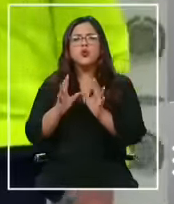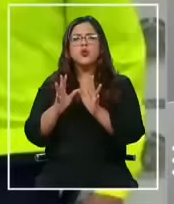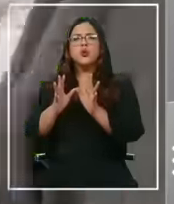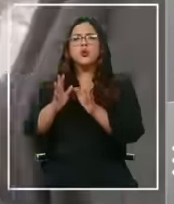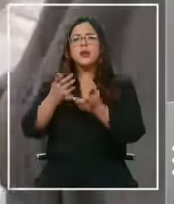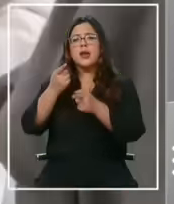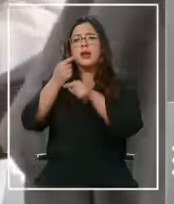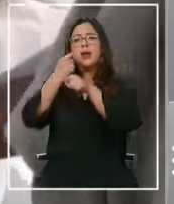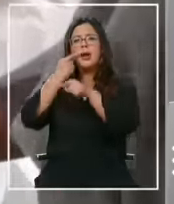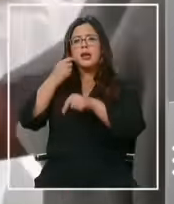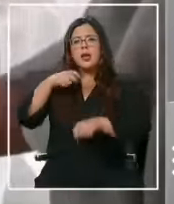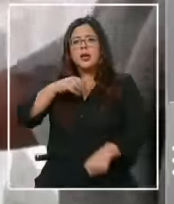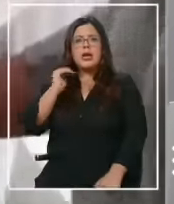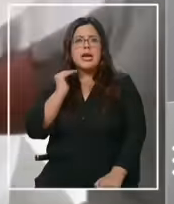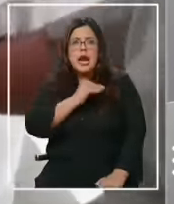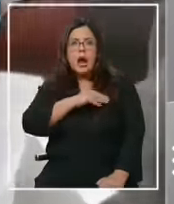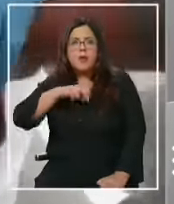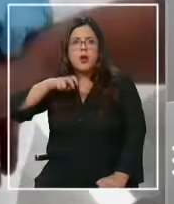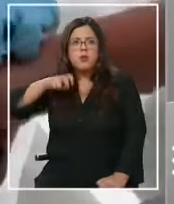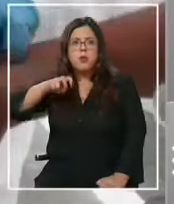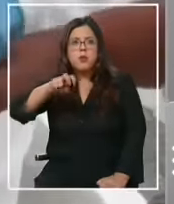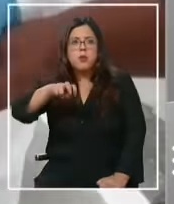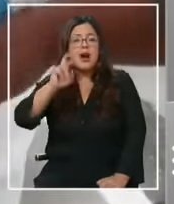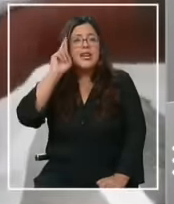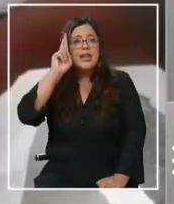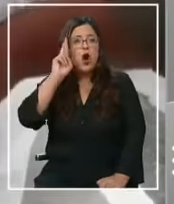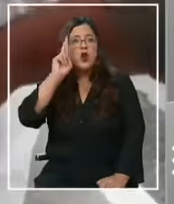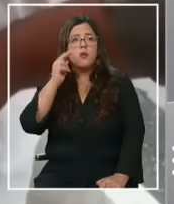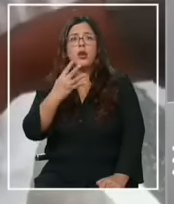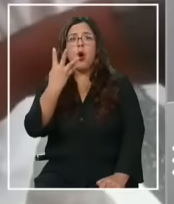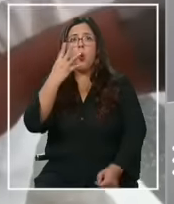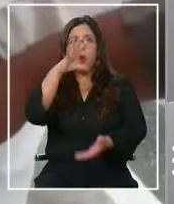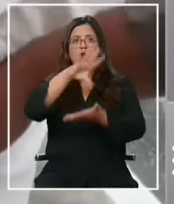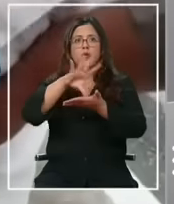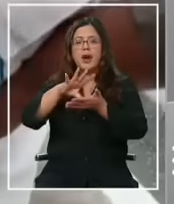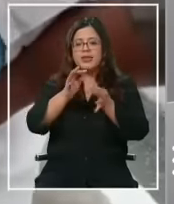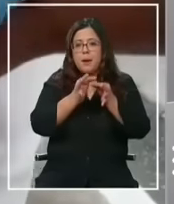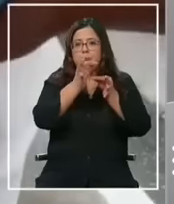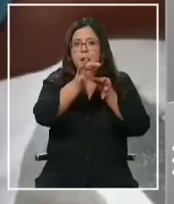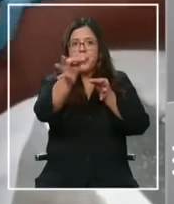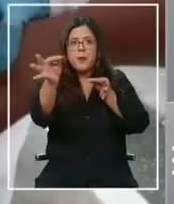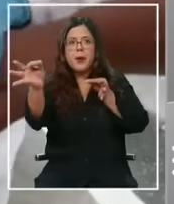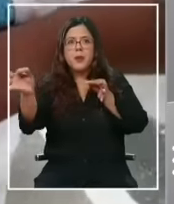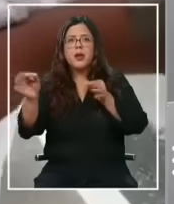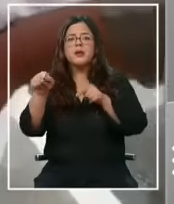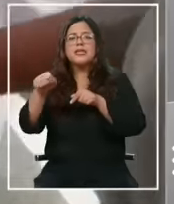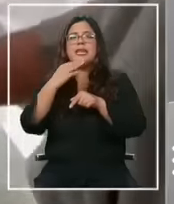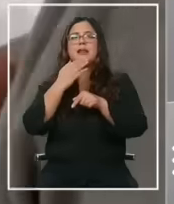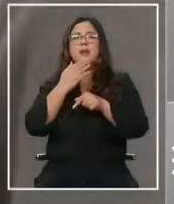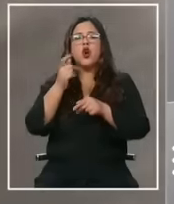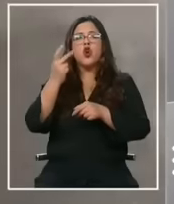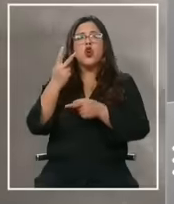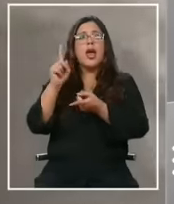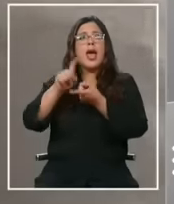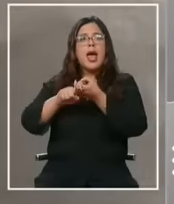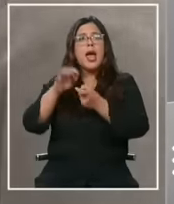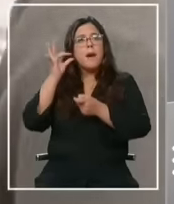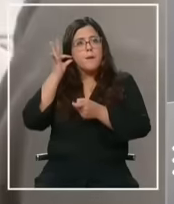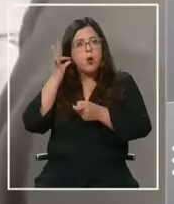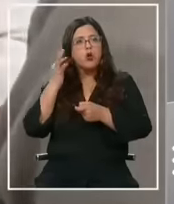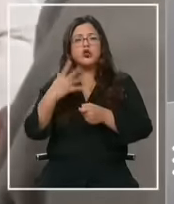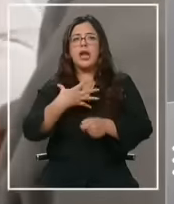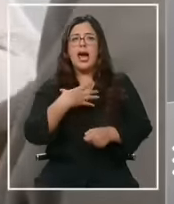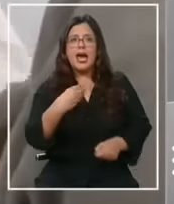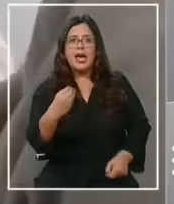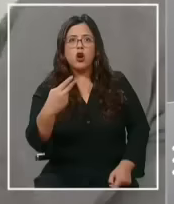y al desplazarse tan rápidamente, recordemos que pasó por 4 países, ¿cierto? Y que anda además, andaba con su esposa, con